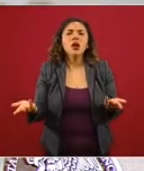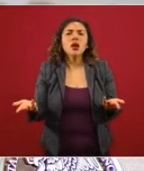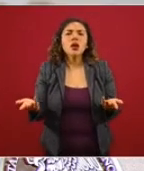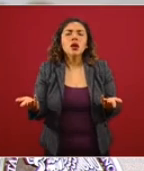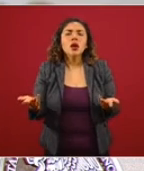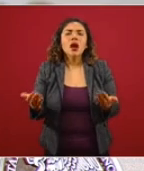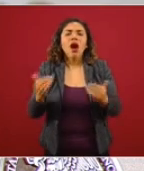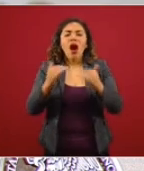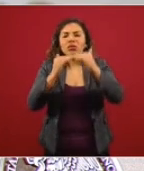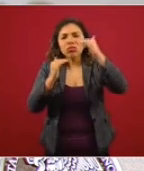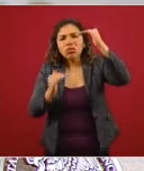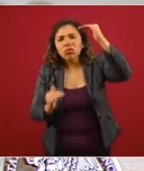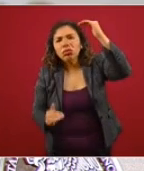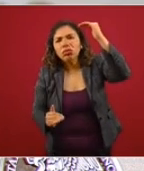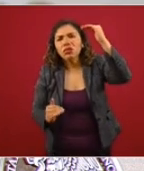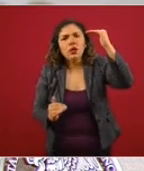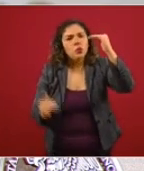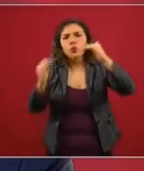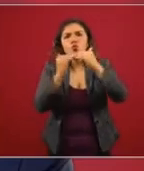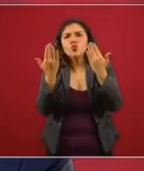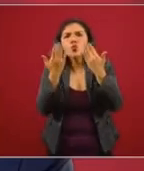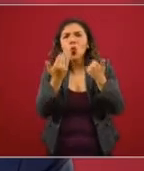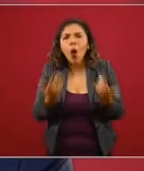la desigualdad,